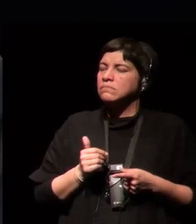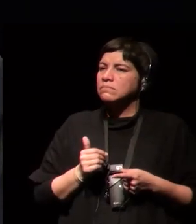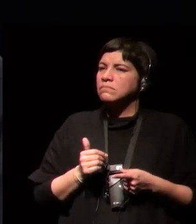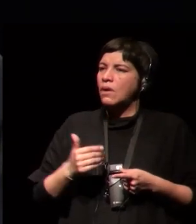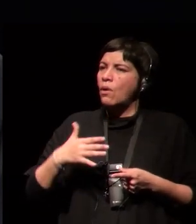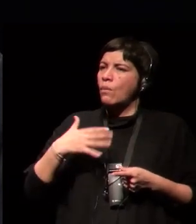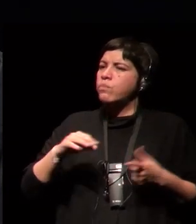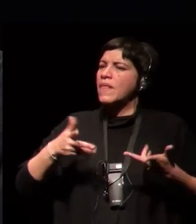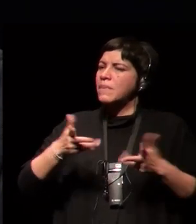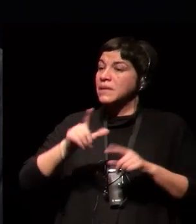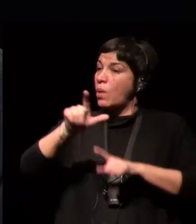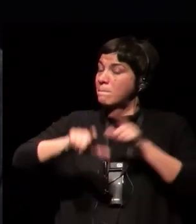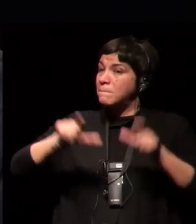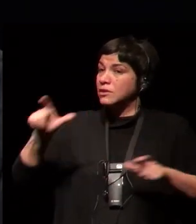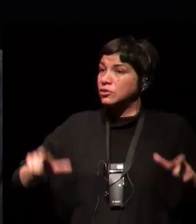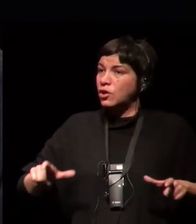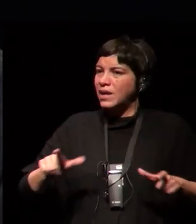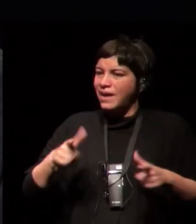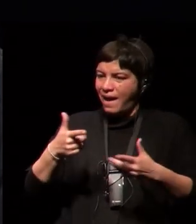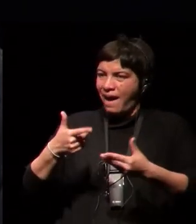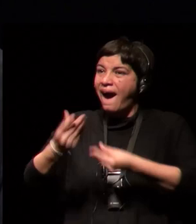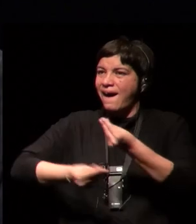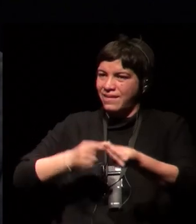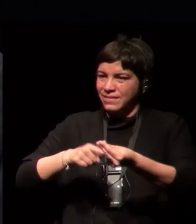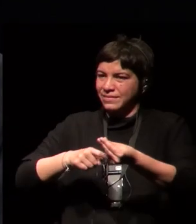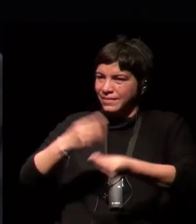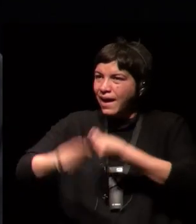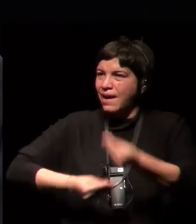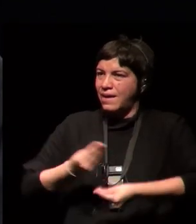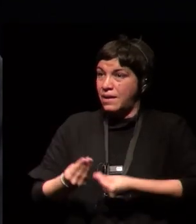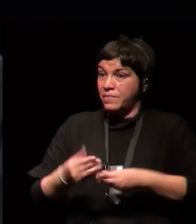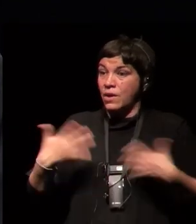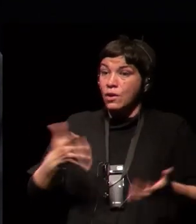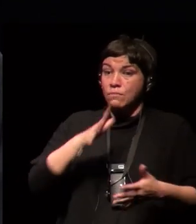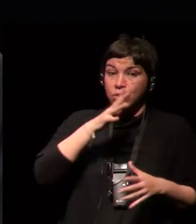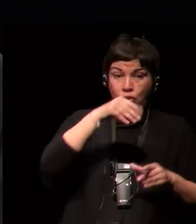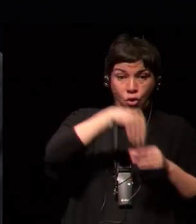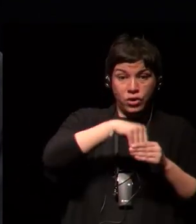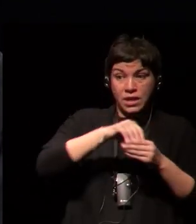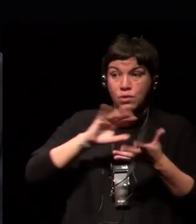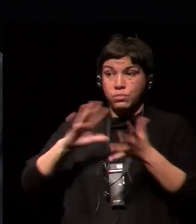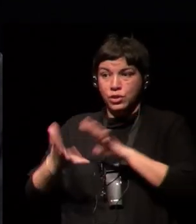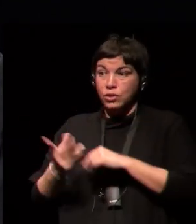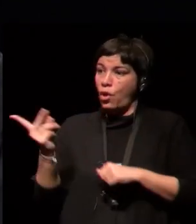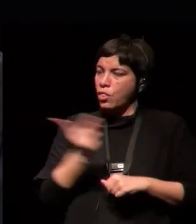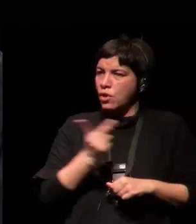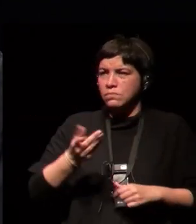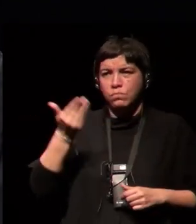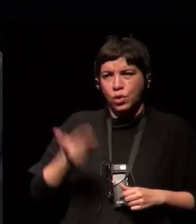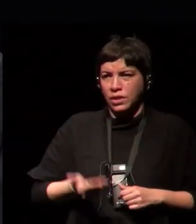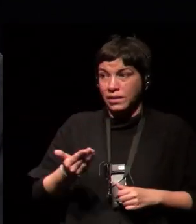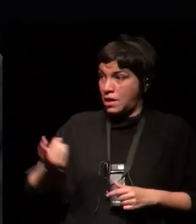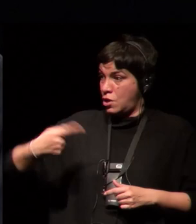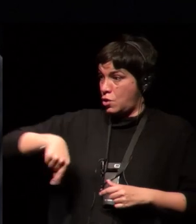personas hagan. Así que el contenido y el proceso son importantes. Y nosotros, como artistas co-creadores, nos